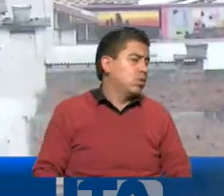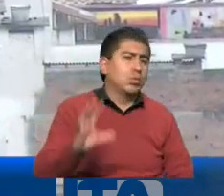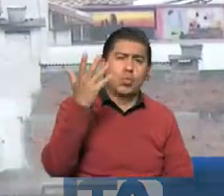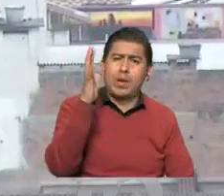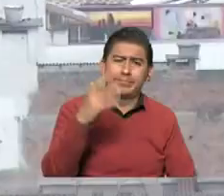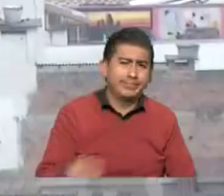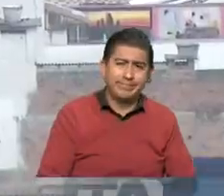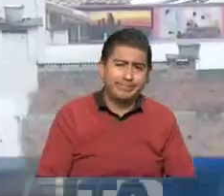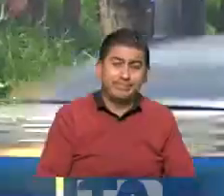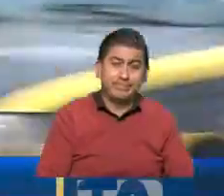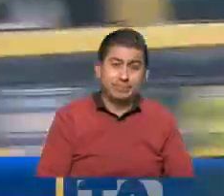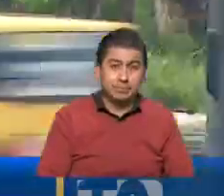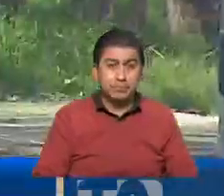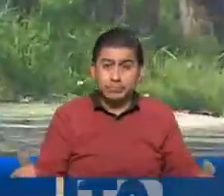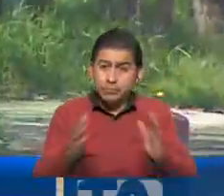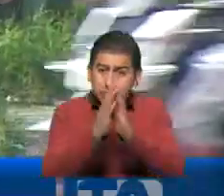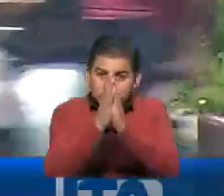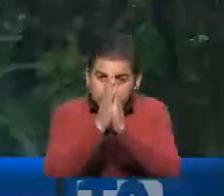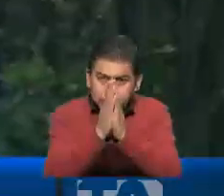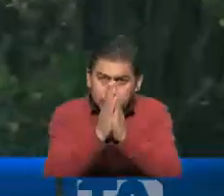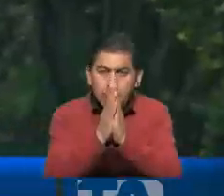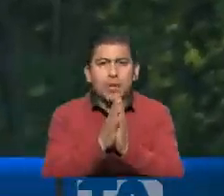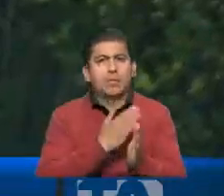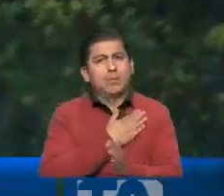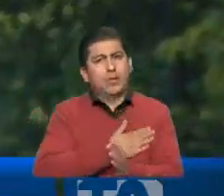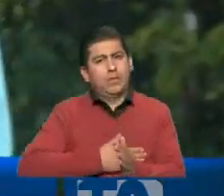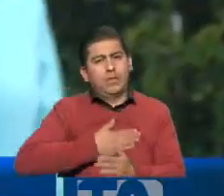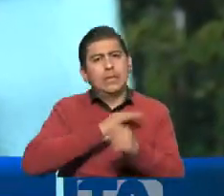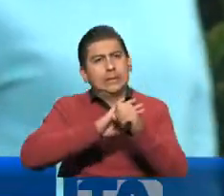Los expertos recuerdan una vez más que la crisis